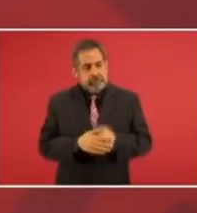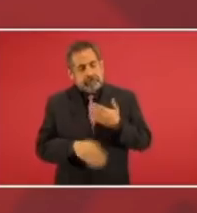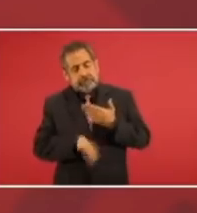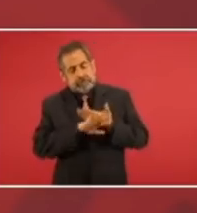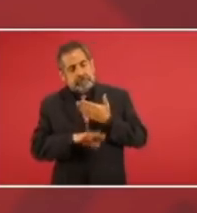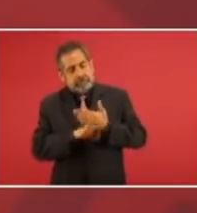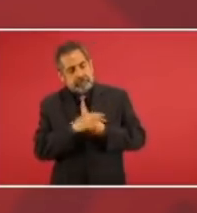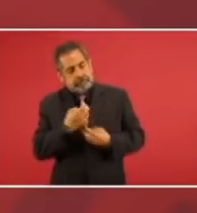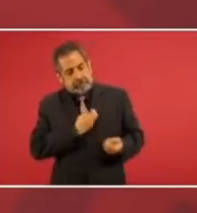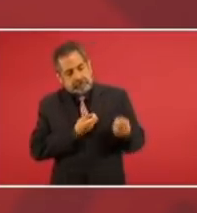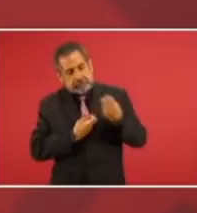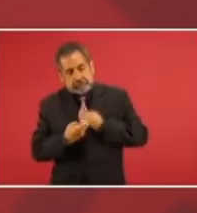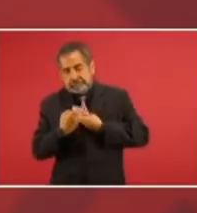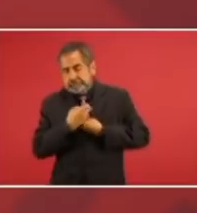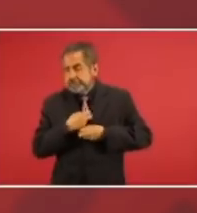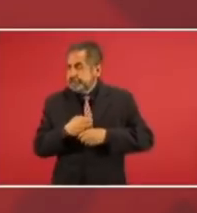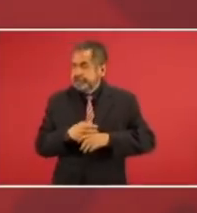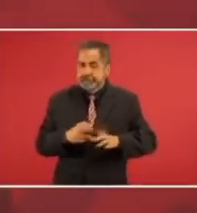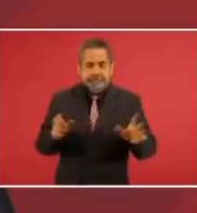atacando.